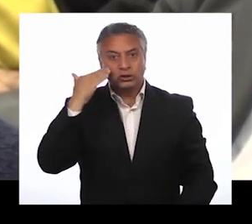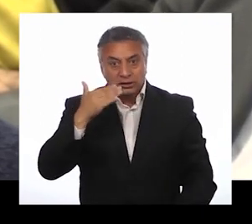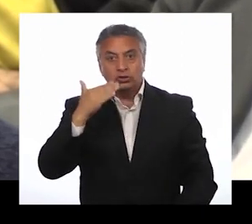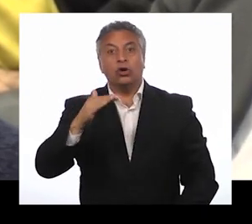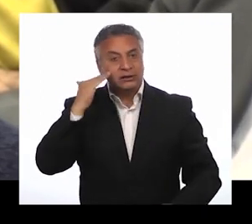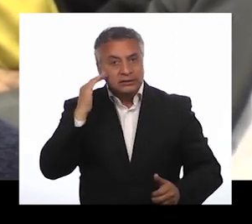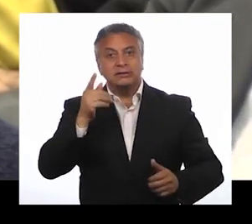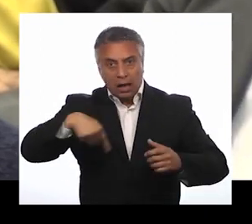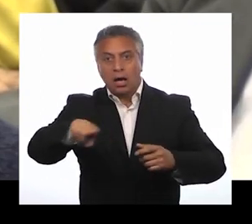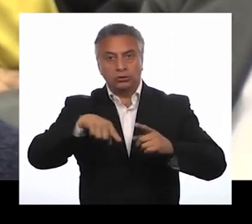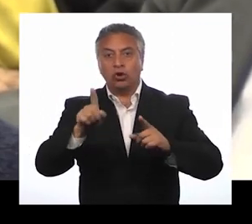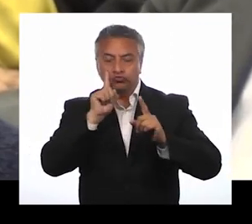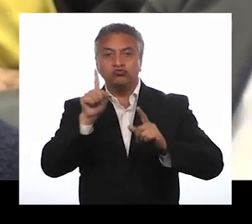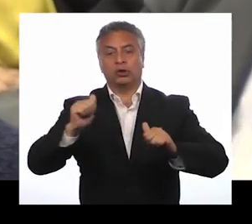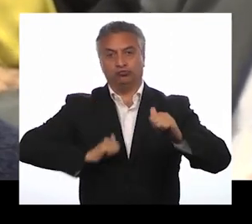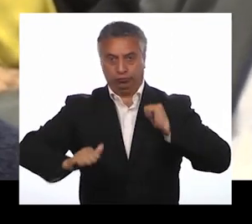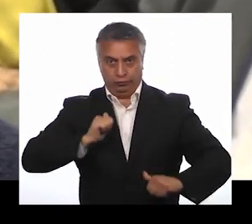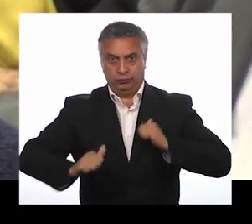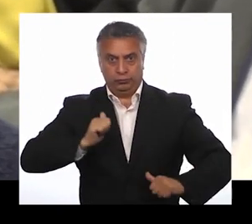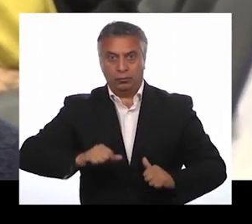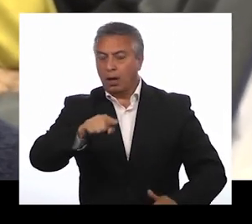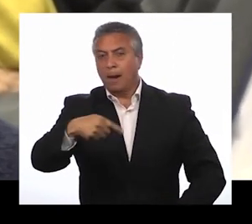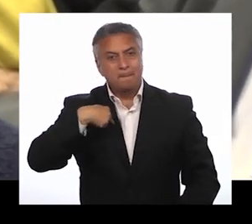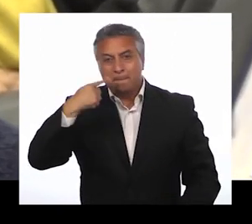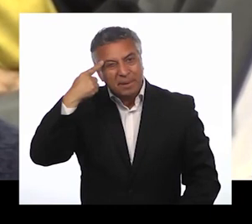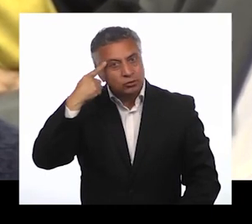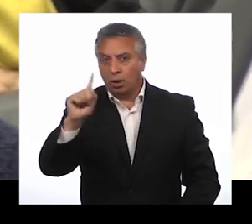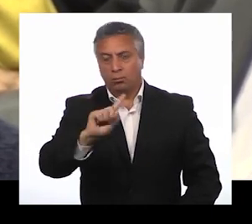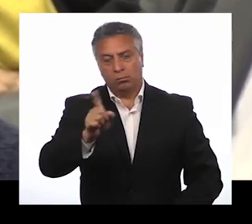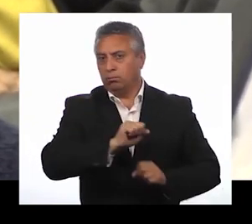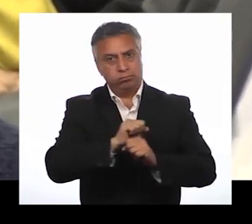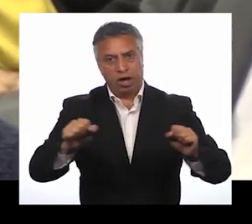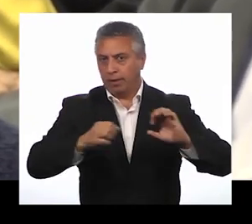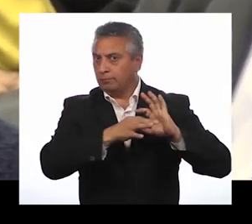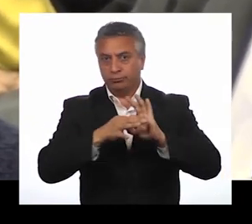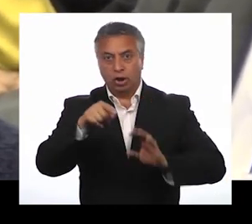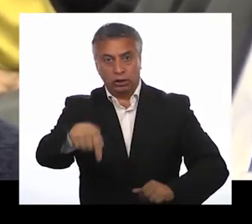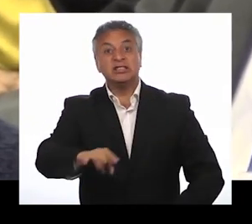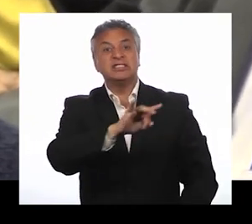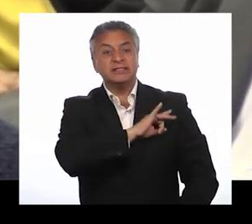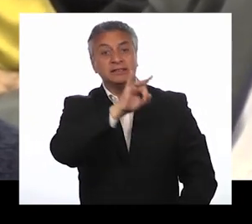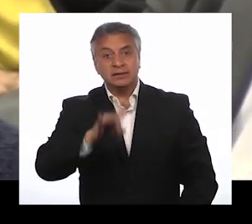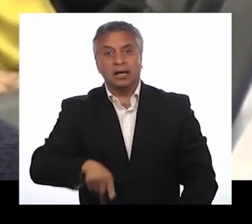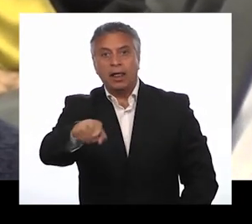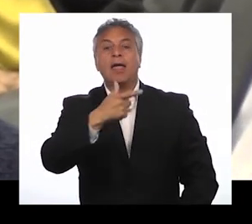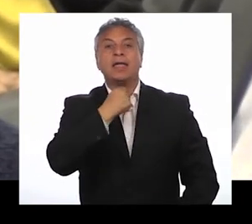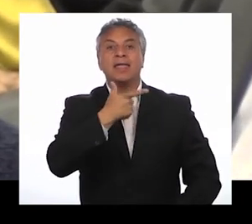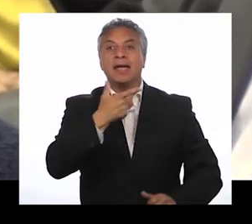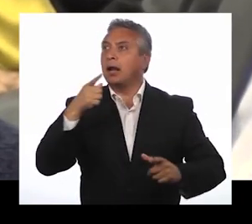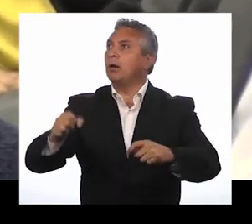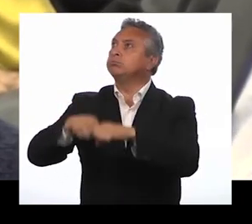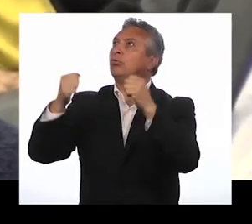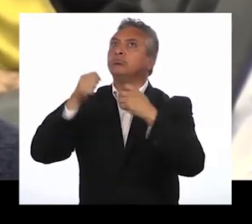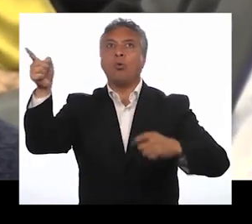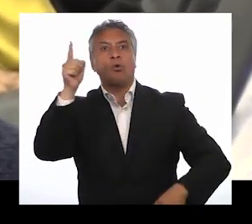niñas y adolescentes en Chile están viviendo. Menos me parece razonable que el Estado de Chile pretenda hablar de los